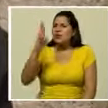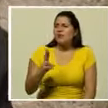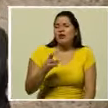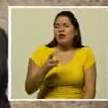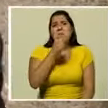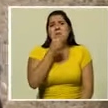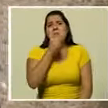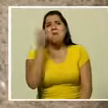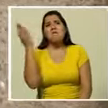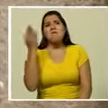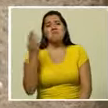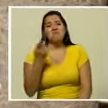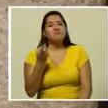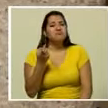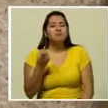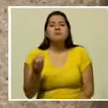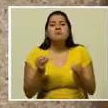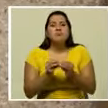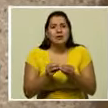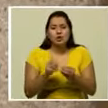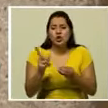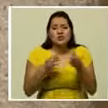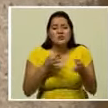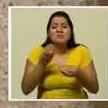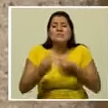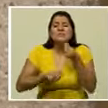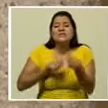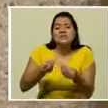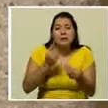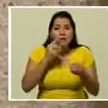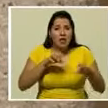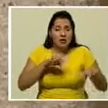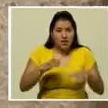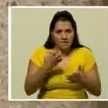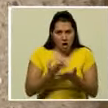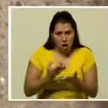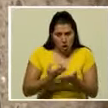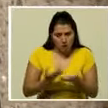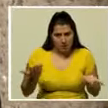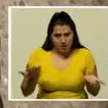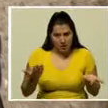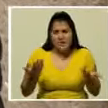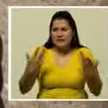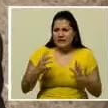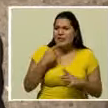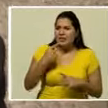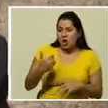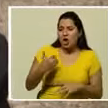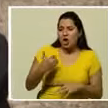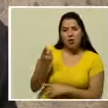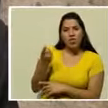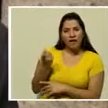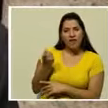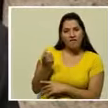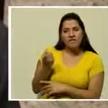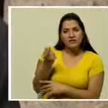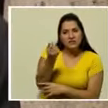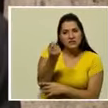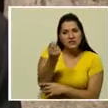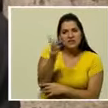Rica de qué manera vamos a reactivar esta economía. Ha indicado que tenemos un déficit monetario de